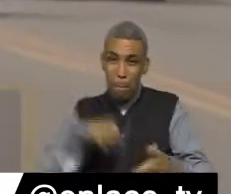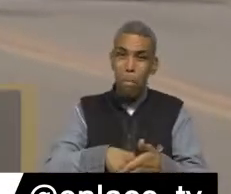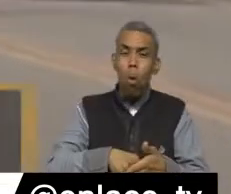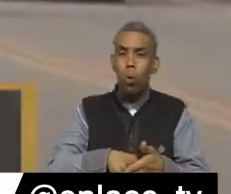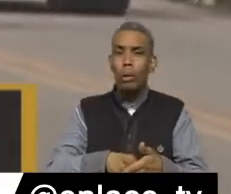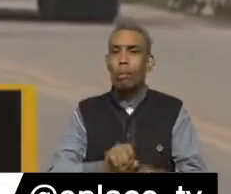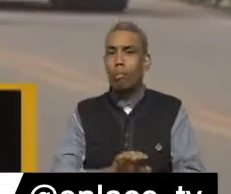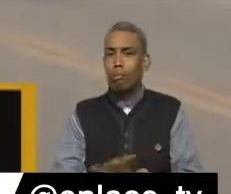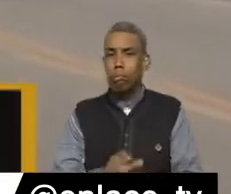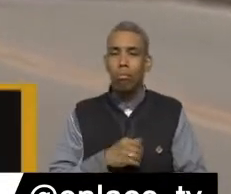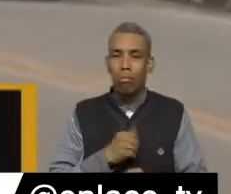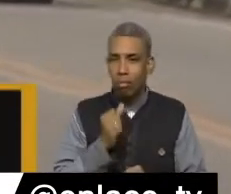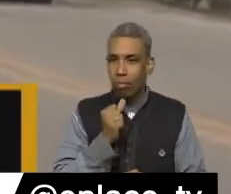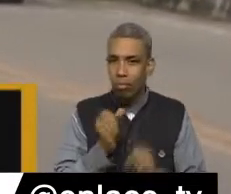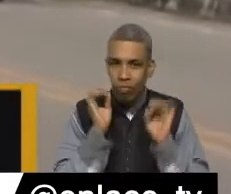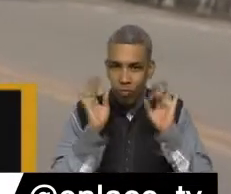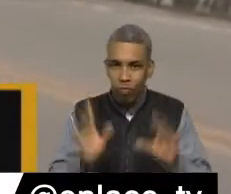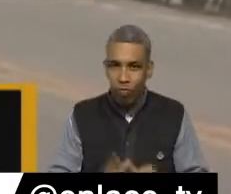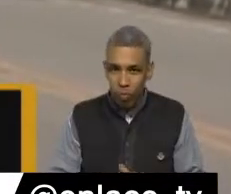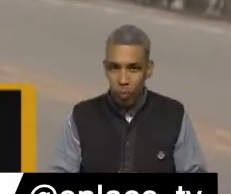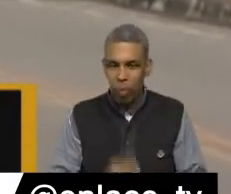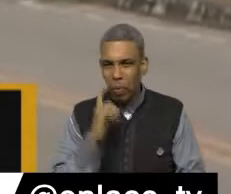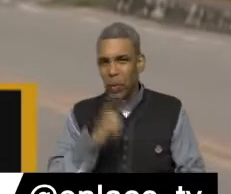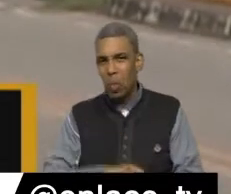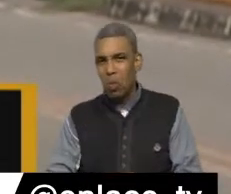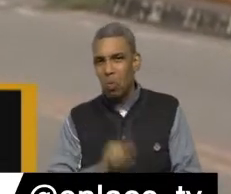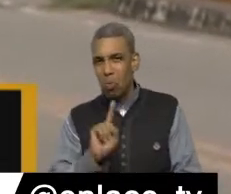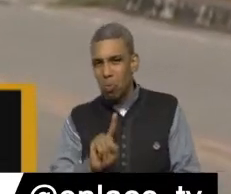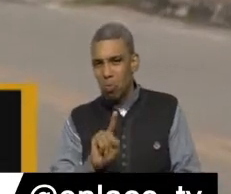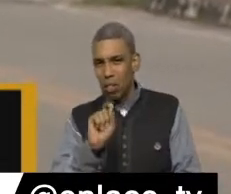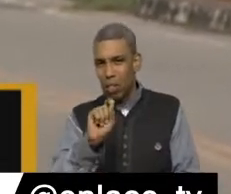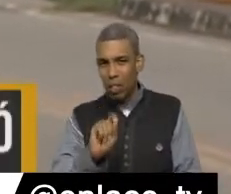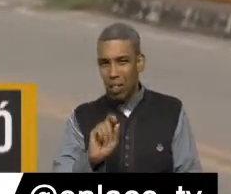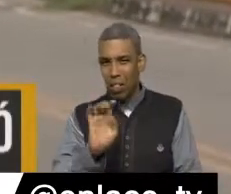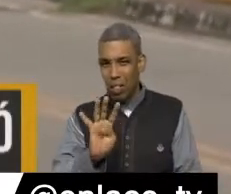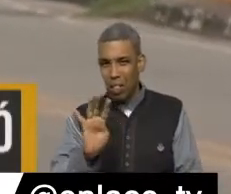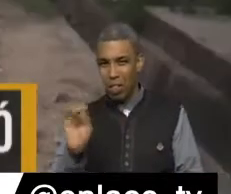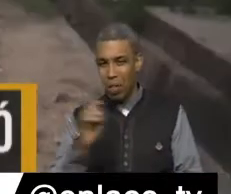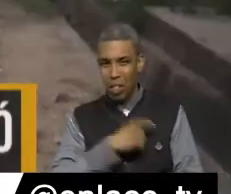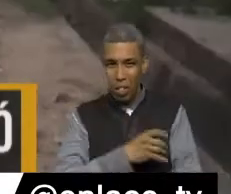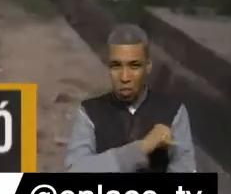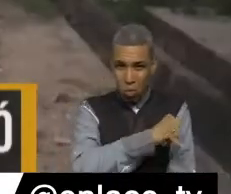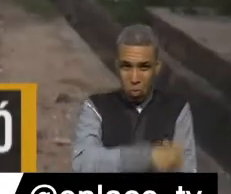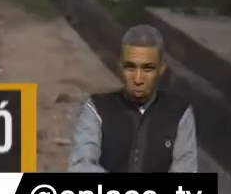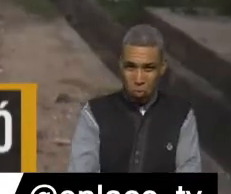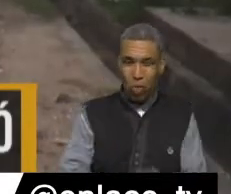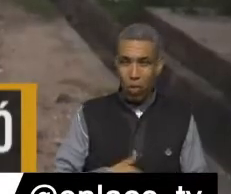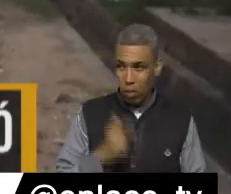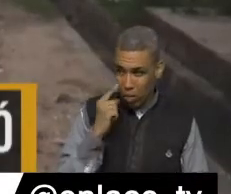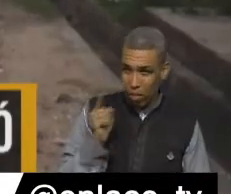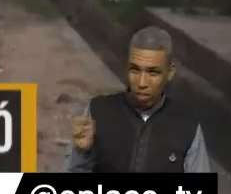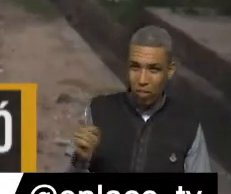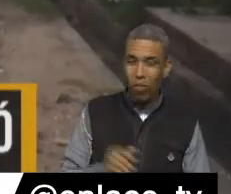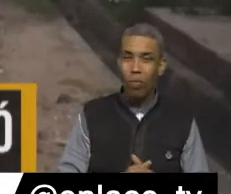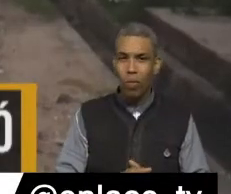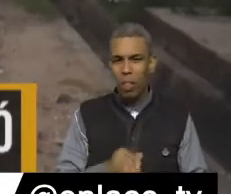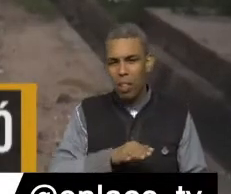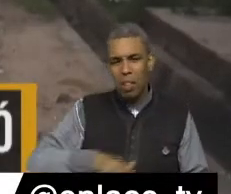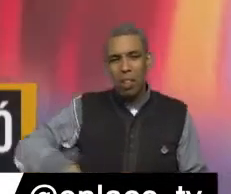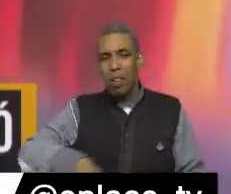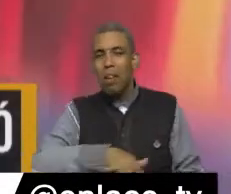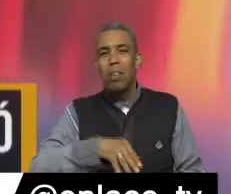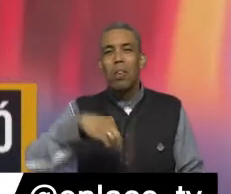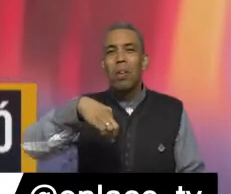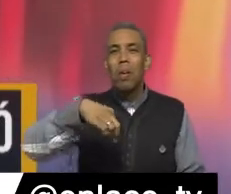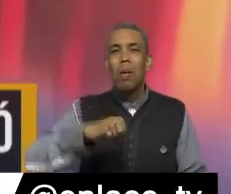El accidente se presentó hacia la 1:40 de la tarde en la vía Barranca Bermeja Yondó, en Antioquia, en el sitio conocido como El Pentágono, donde resultó